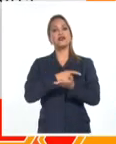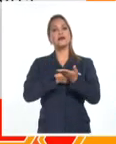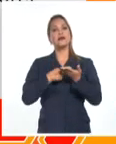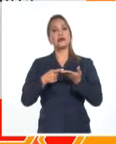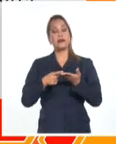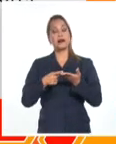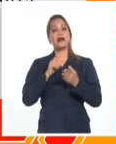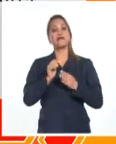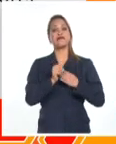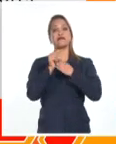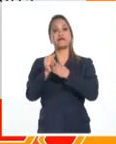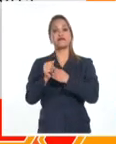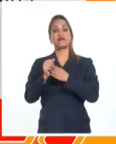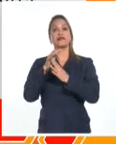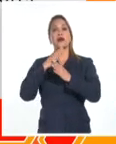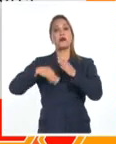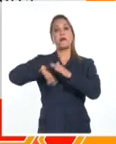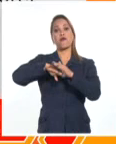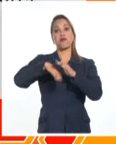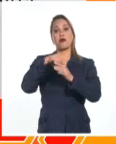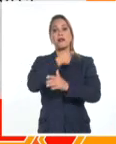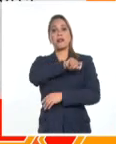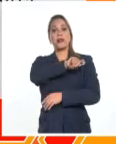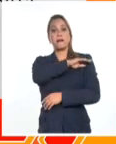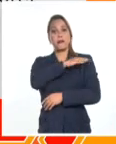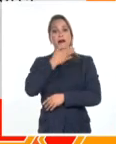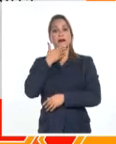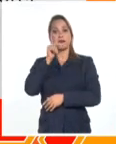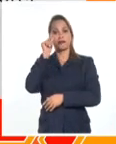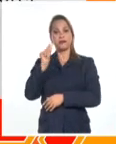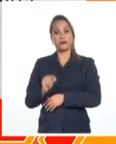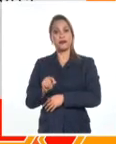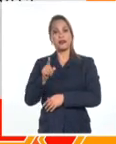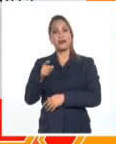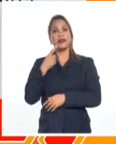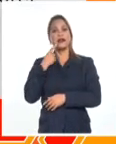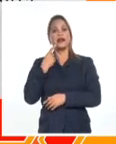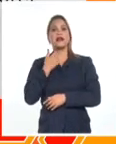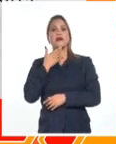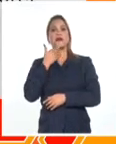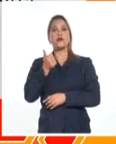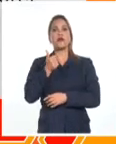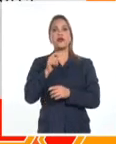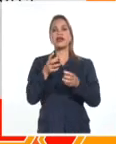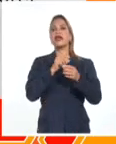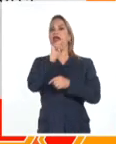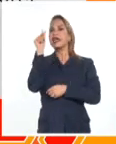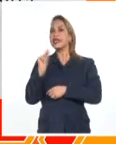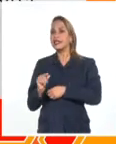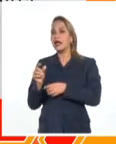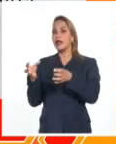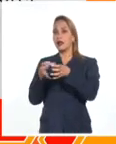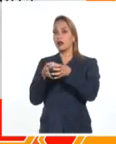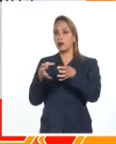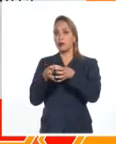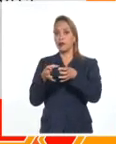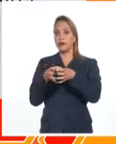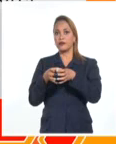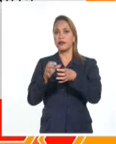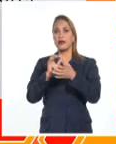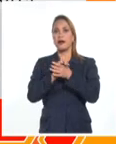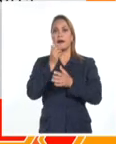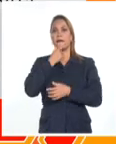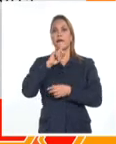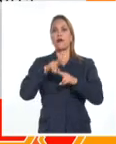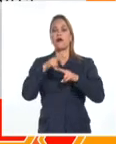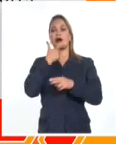el líder goleador de España. Ciro Immobile comanda con la Lazio en la liga italiana. El egipcio Mohamed Salah es